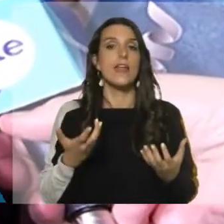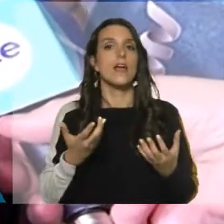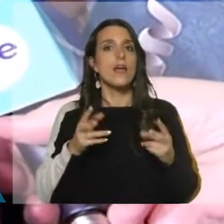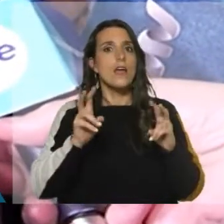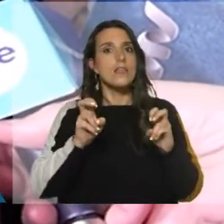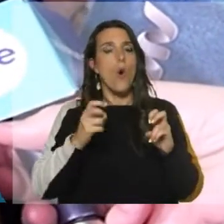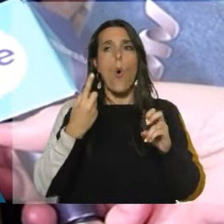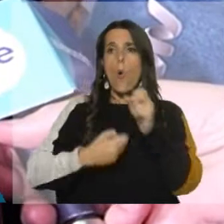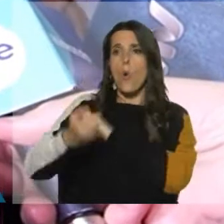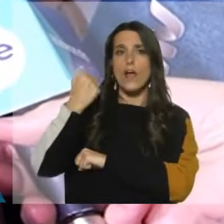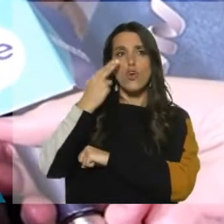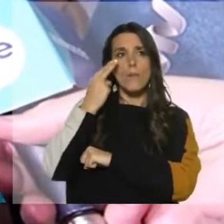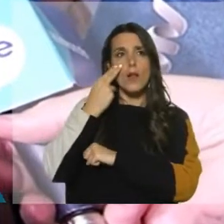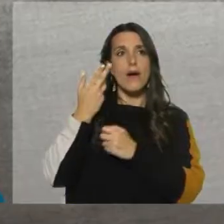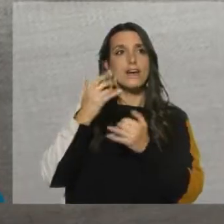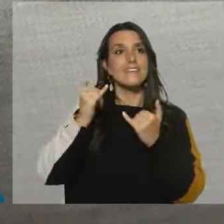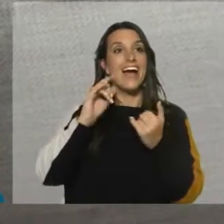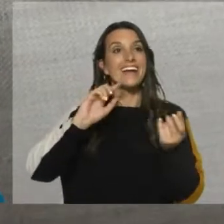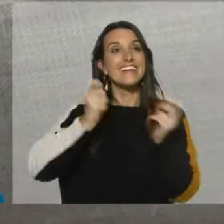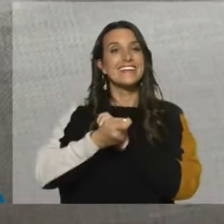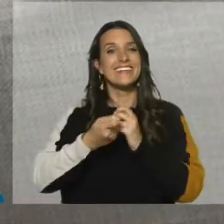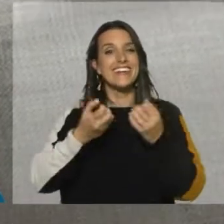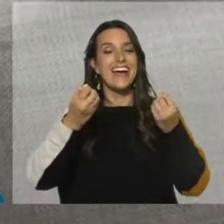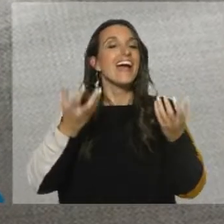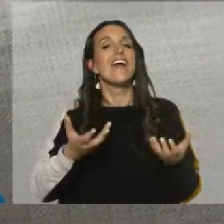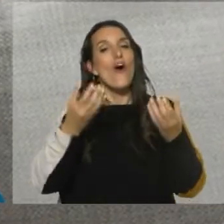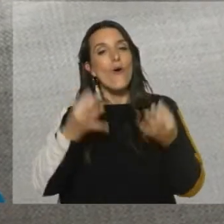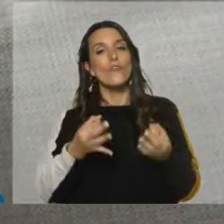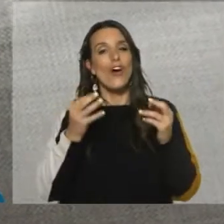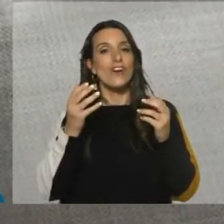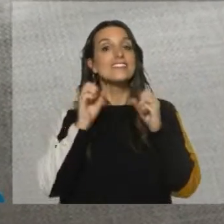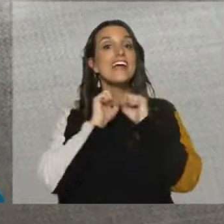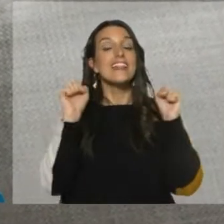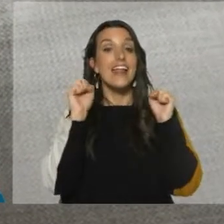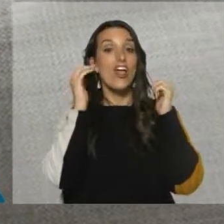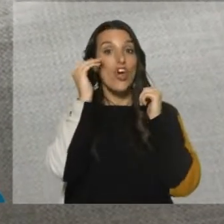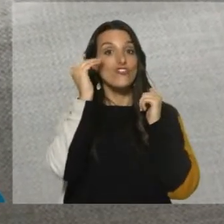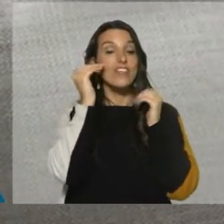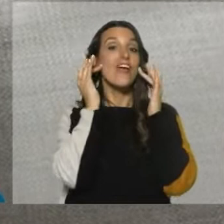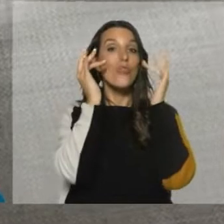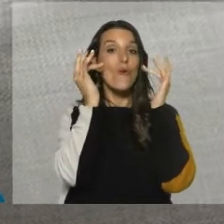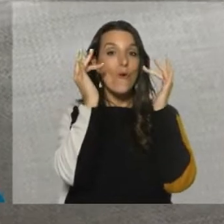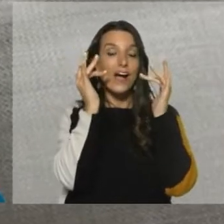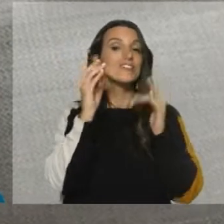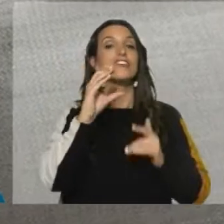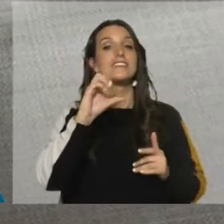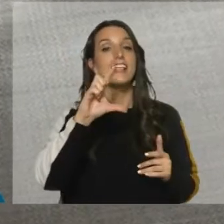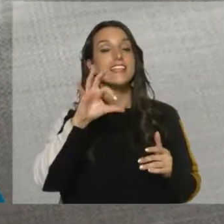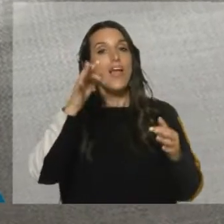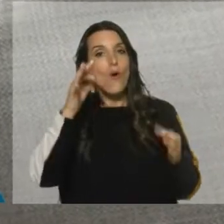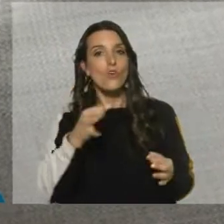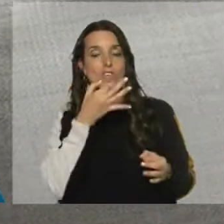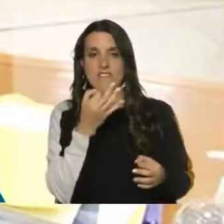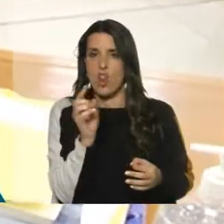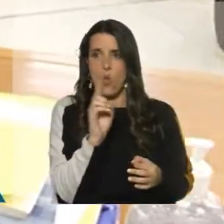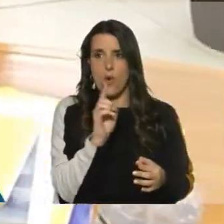que hace más de un año el Consejo de Formación no ha resuelto. En tanto, la secretaria del Sindicato de Docentes de Formación en Educación, Cecilia Klein, señaló que no